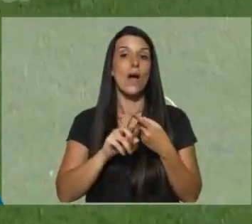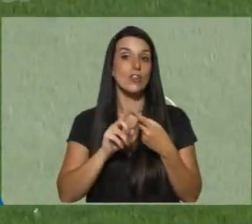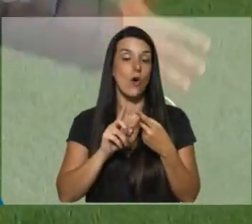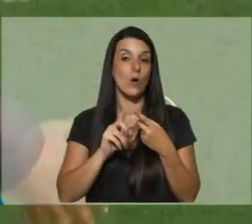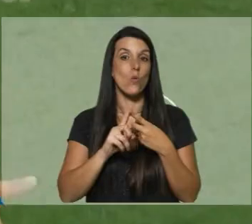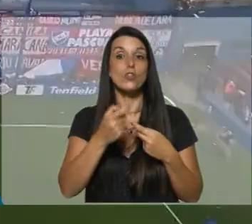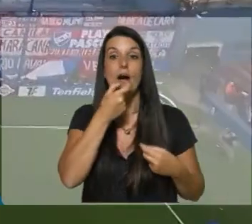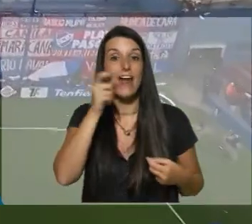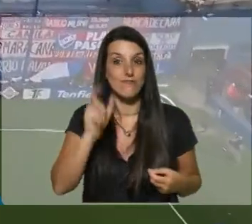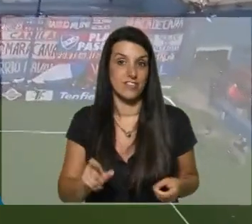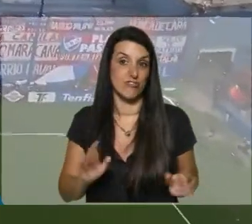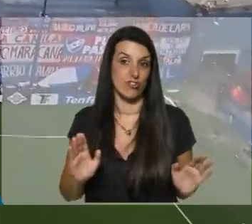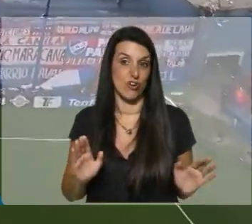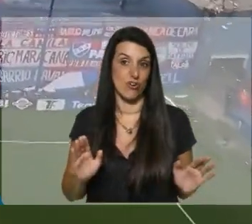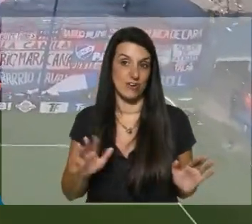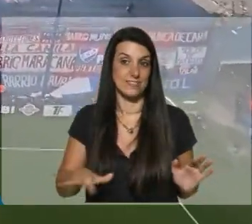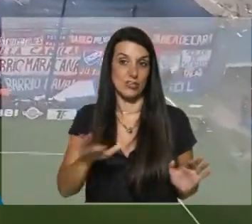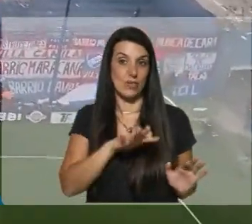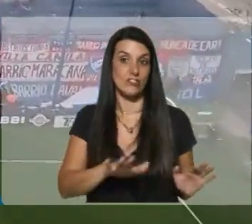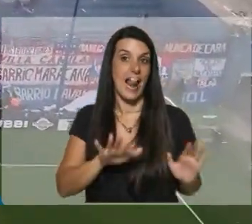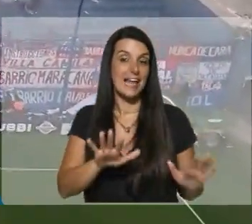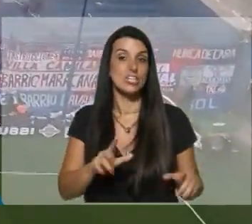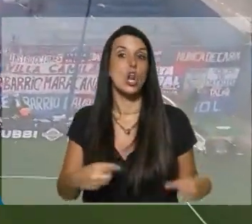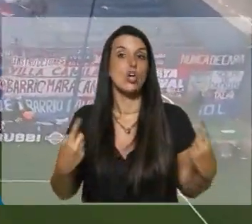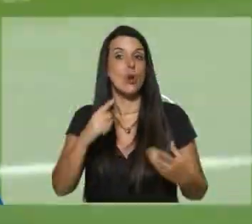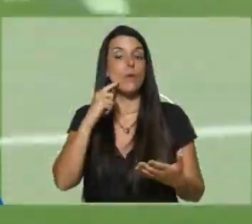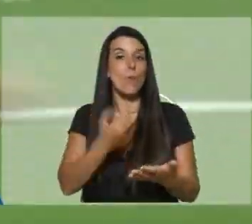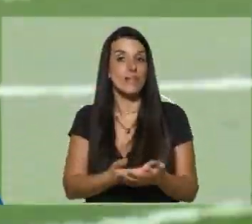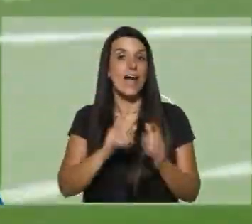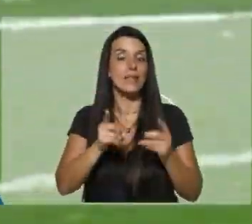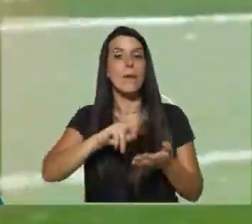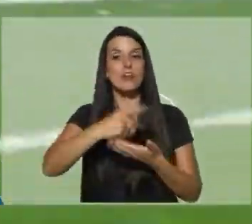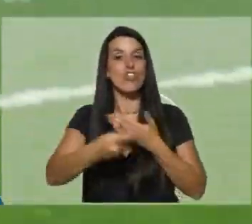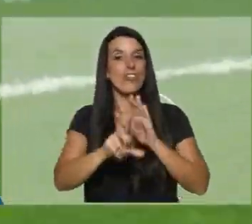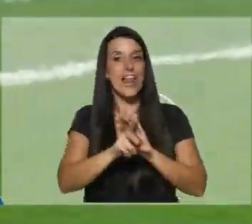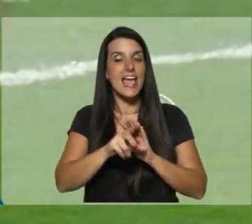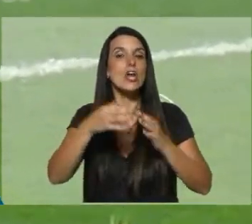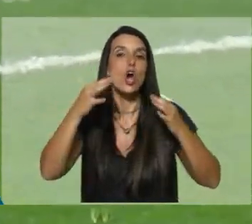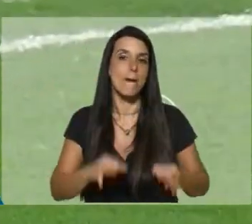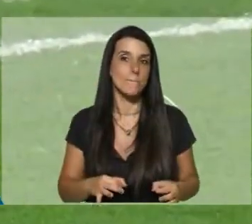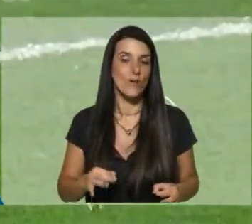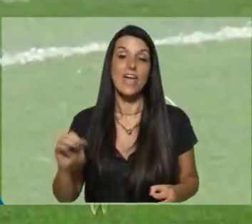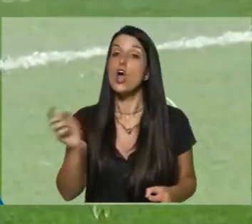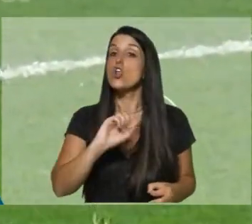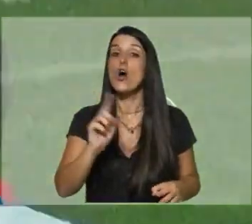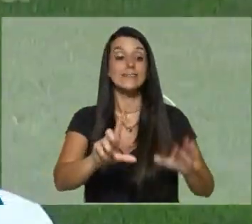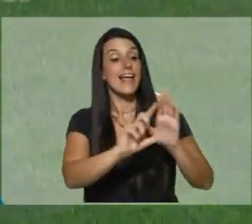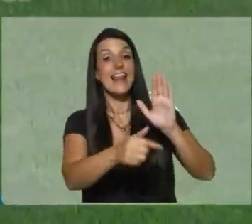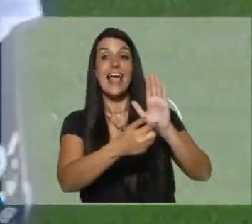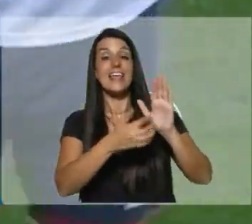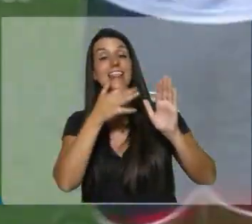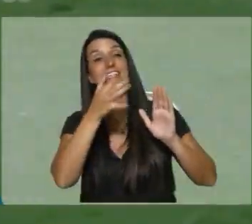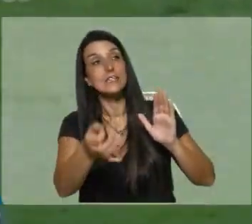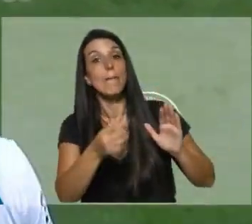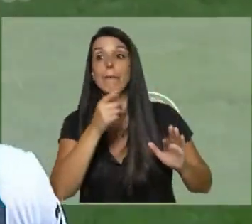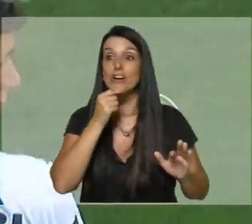justamente en acuerdo con el árbitro. Eso es lo que nosotros proponemos también en el proyecto de ley, me parece que es lo que corresponde. No es en una ley que se debe indicar si